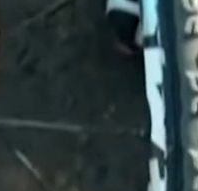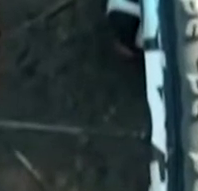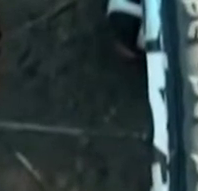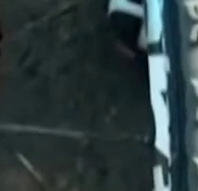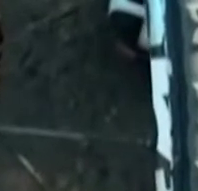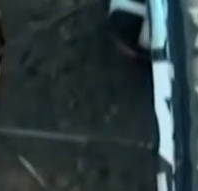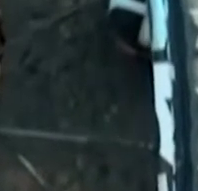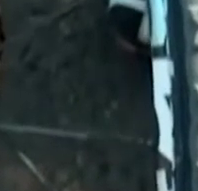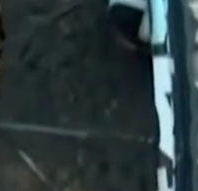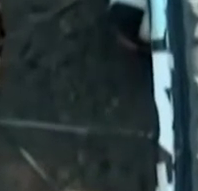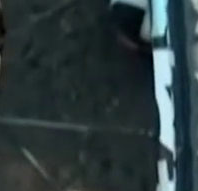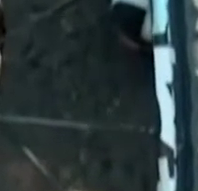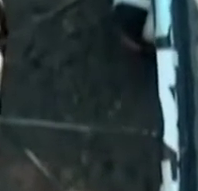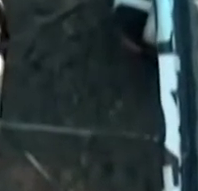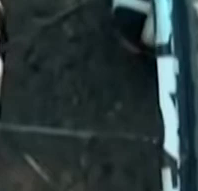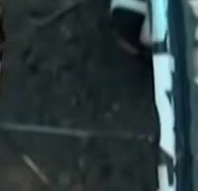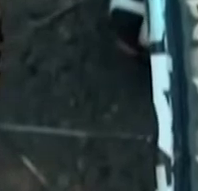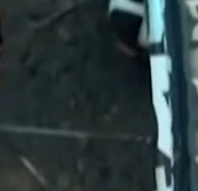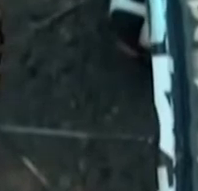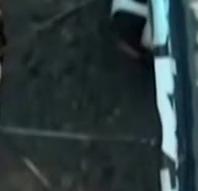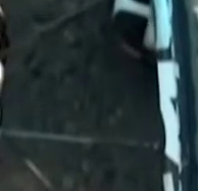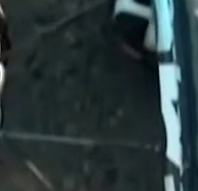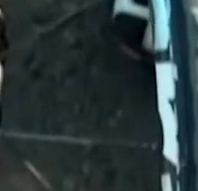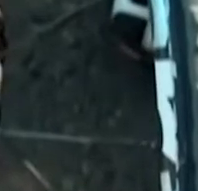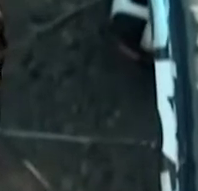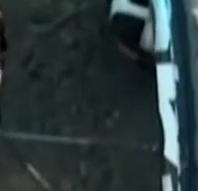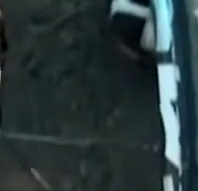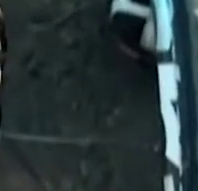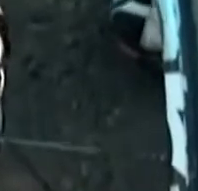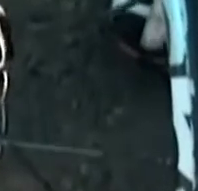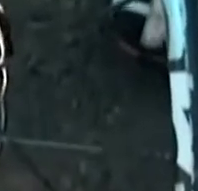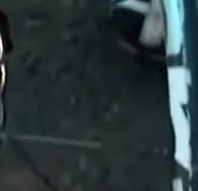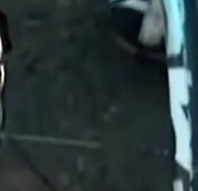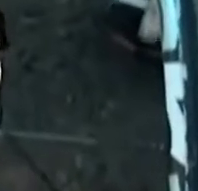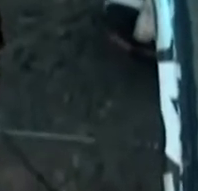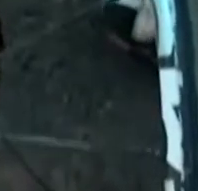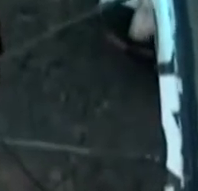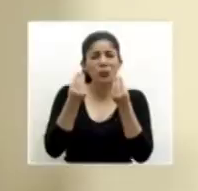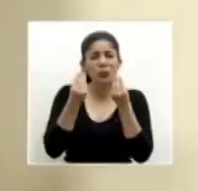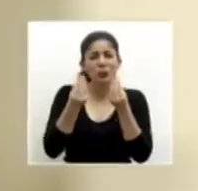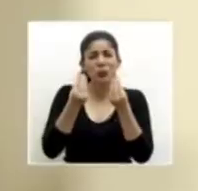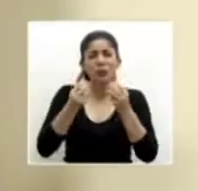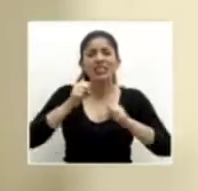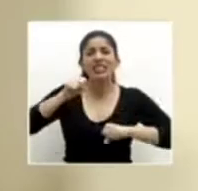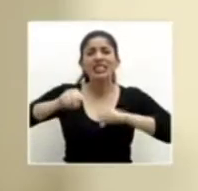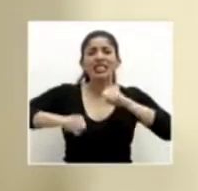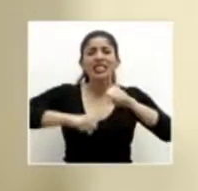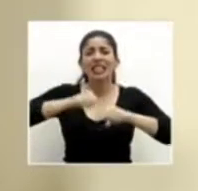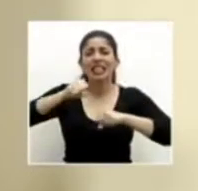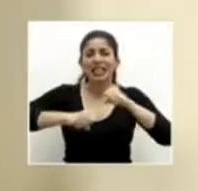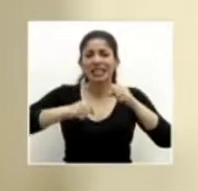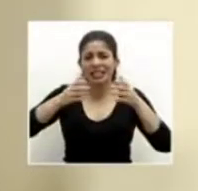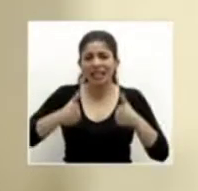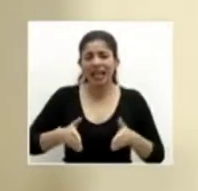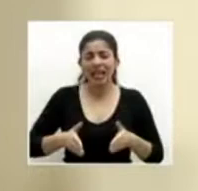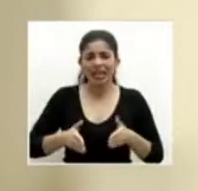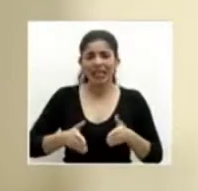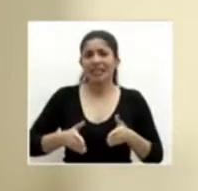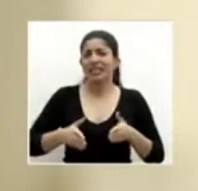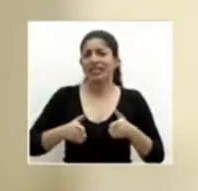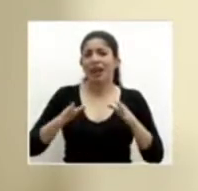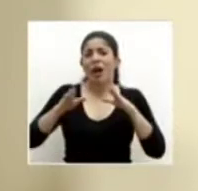multados. Tuvimos la notificación el fin de semana de una gran cantidad de ciclistas que van